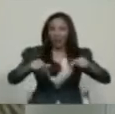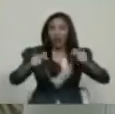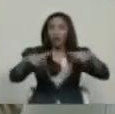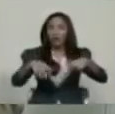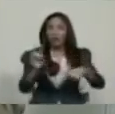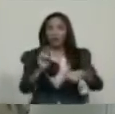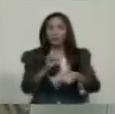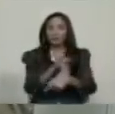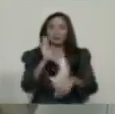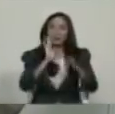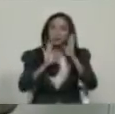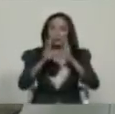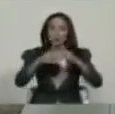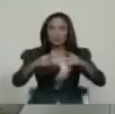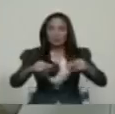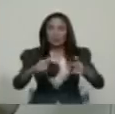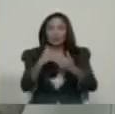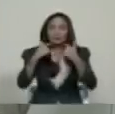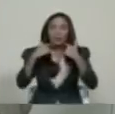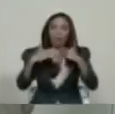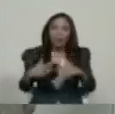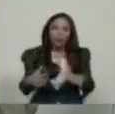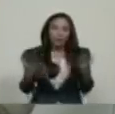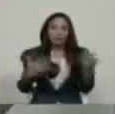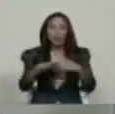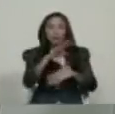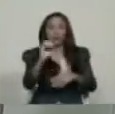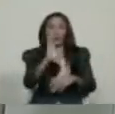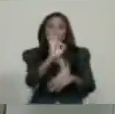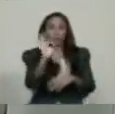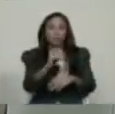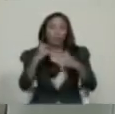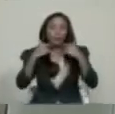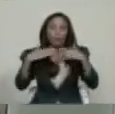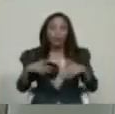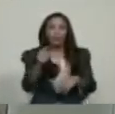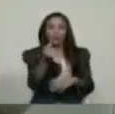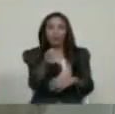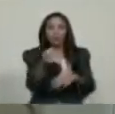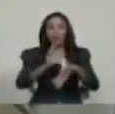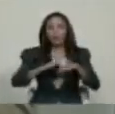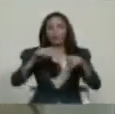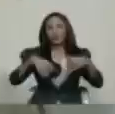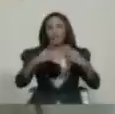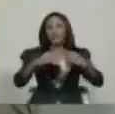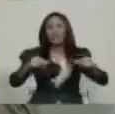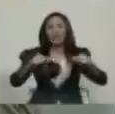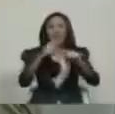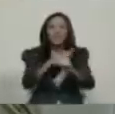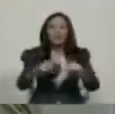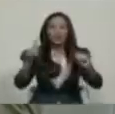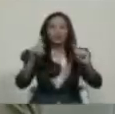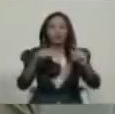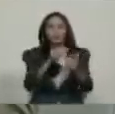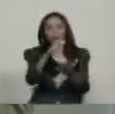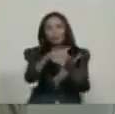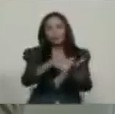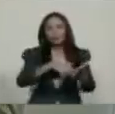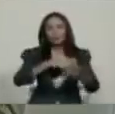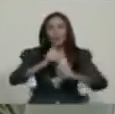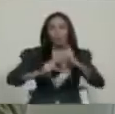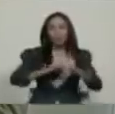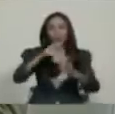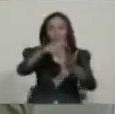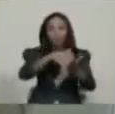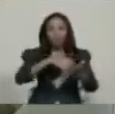y de esa manera se perdía casi que el 50% de lo que se importaba. En ese sentido, se fue avanzando en